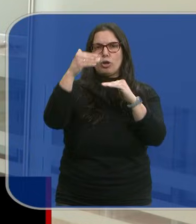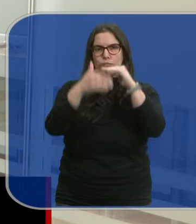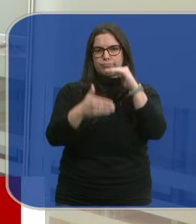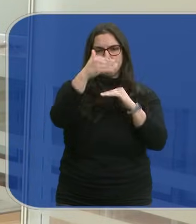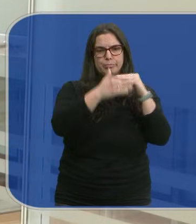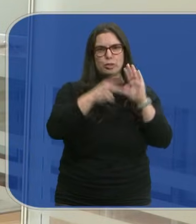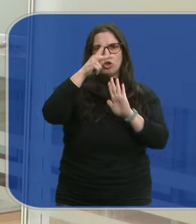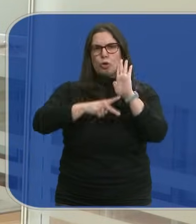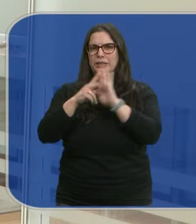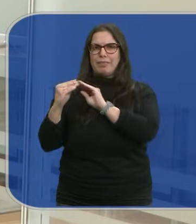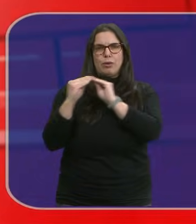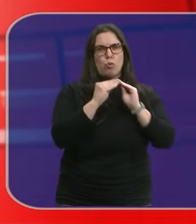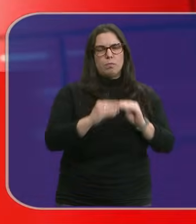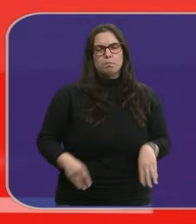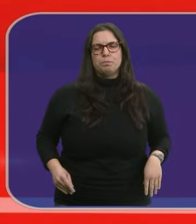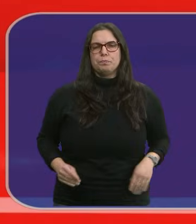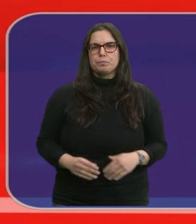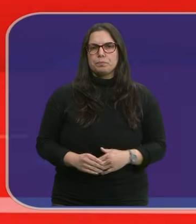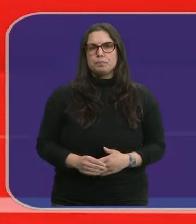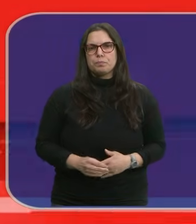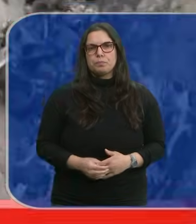normativa europea.